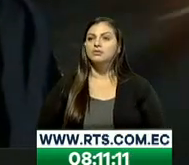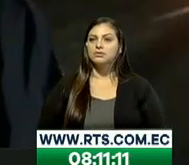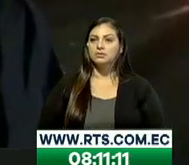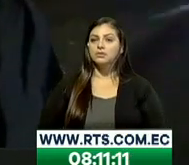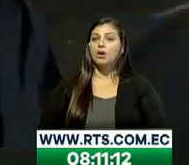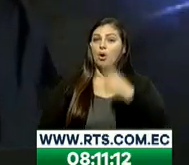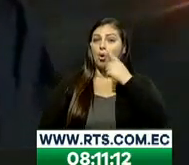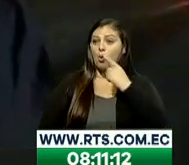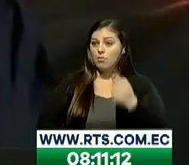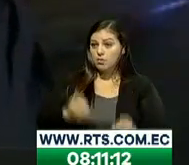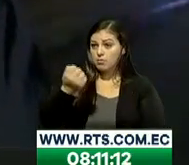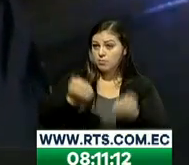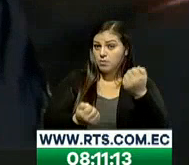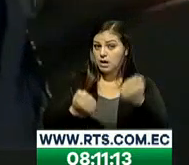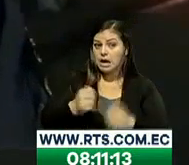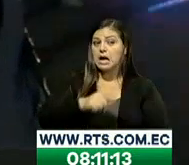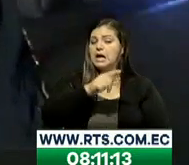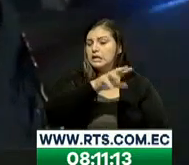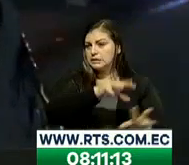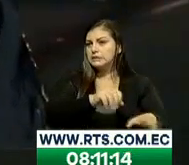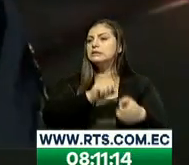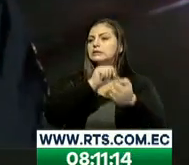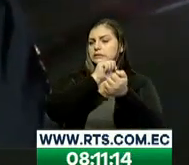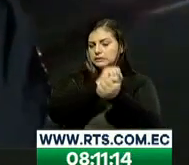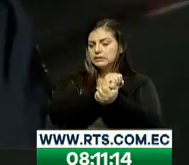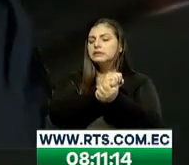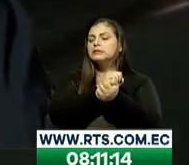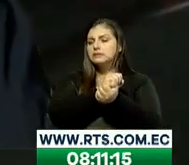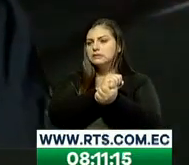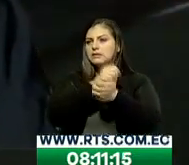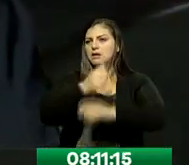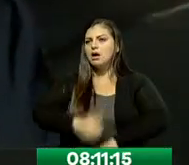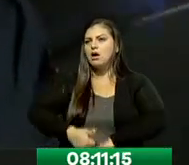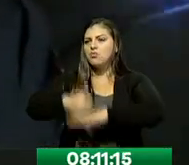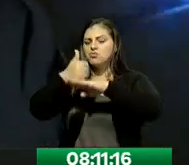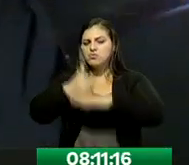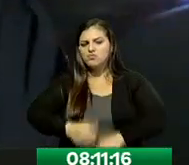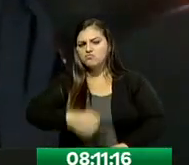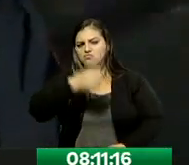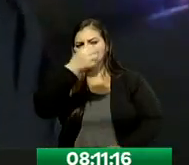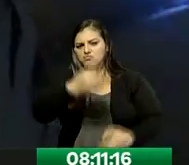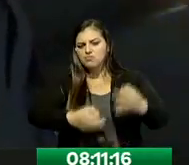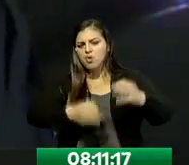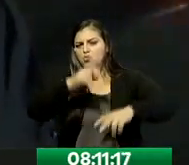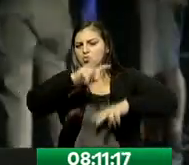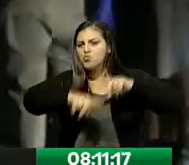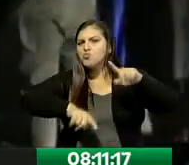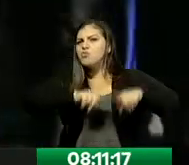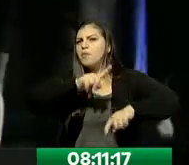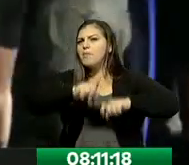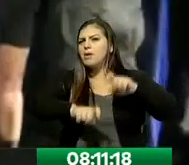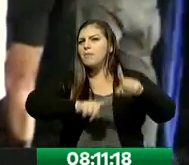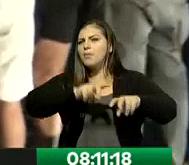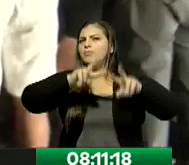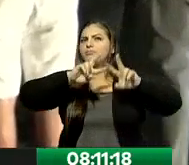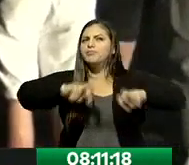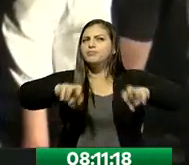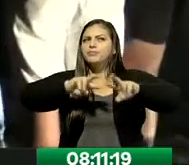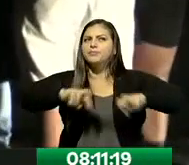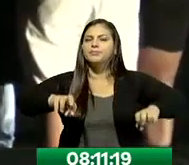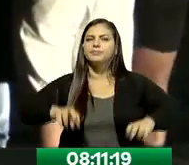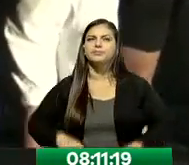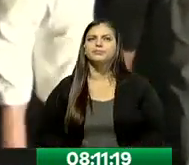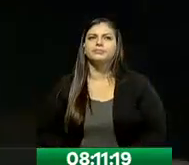encuentra al momento detenido para las futuras investigaciones que disponga la autoridad competente. Testigos y familiares de